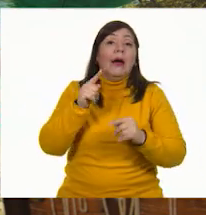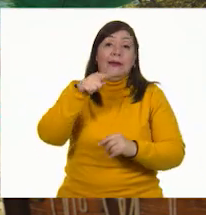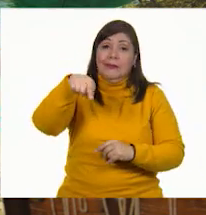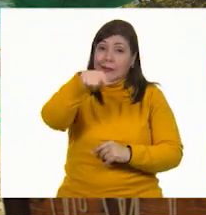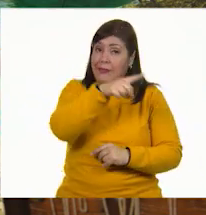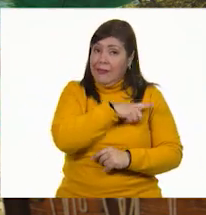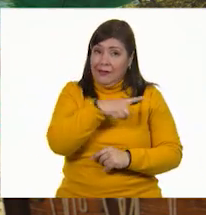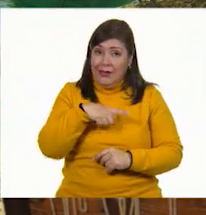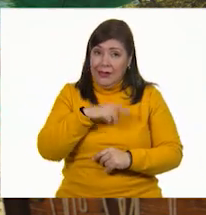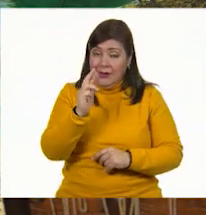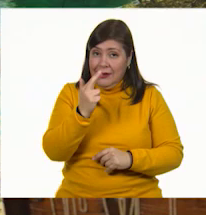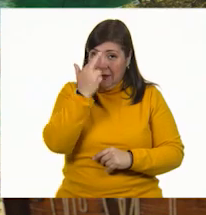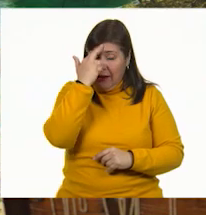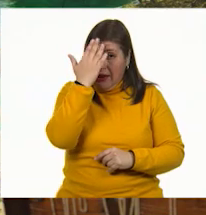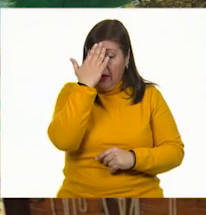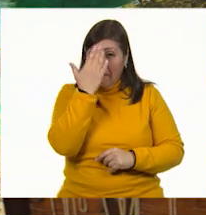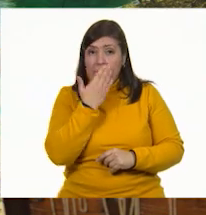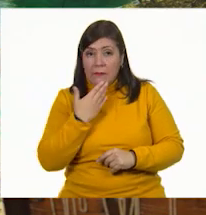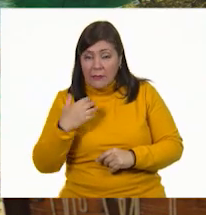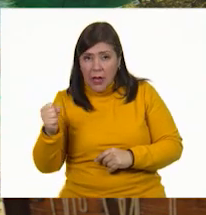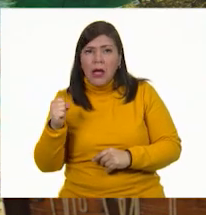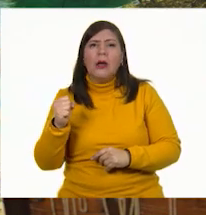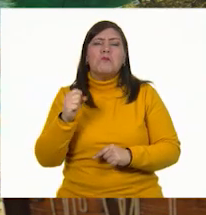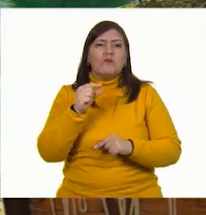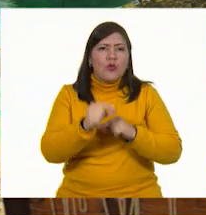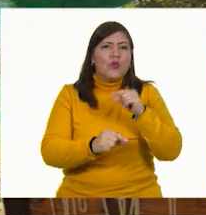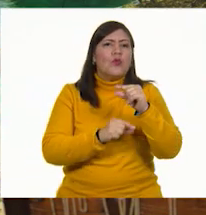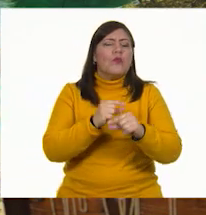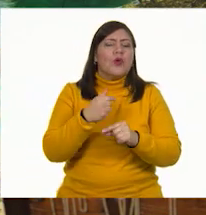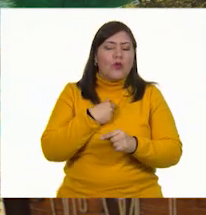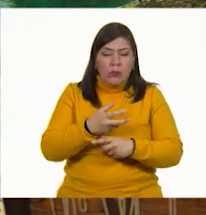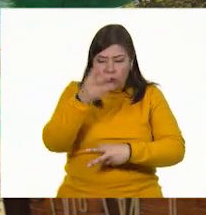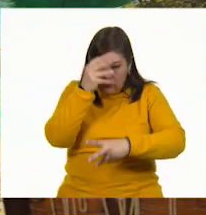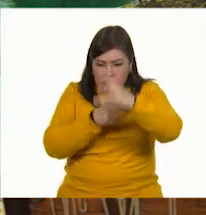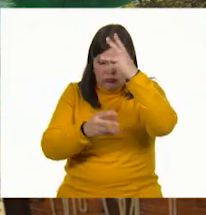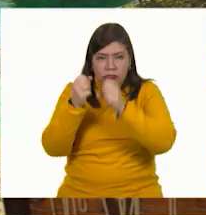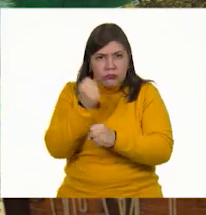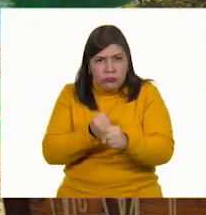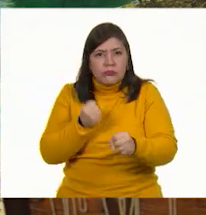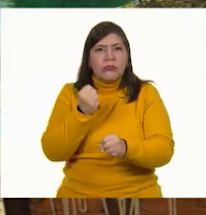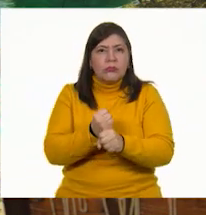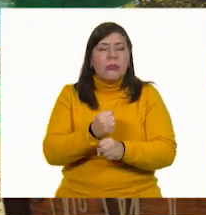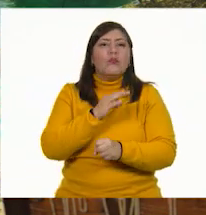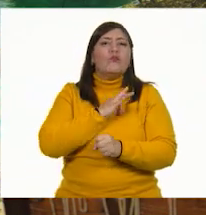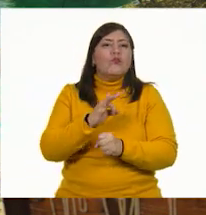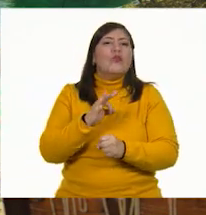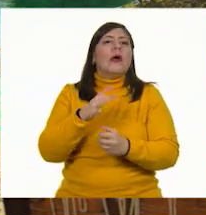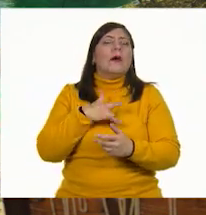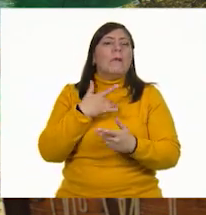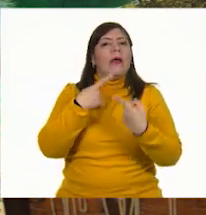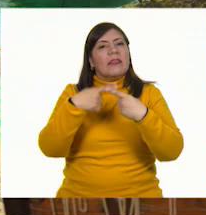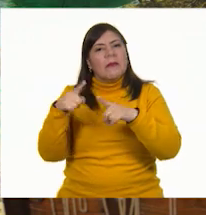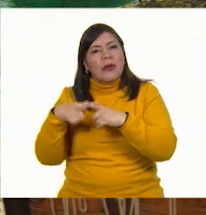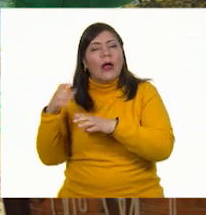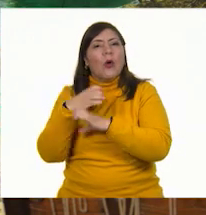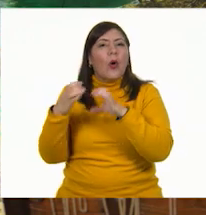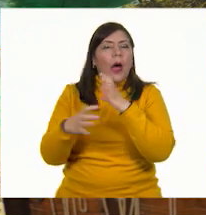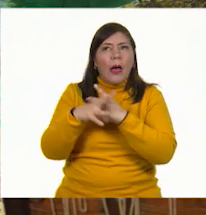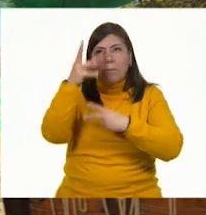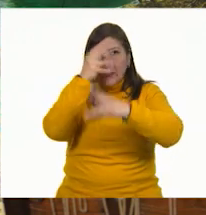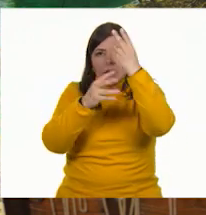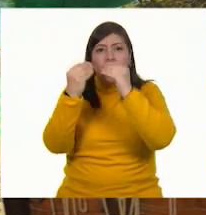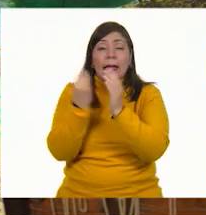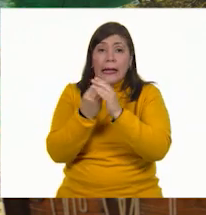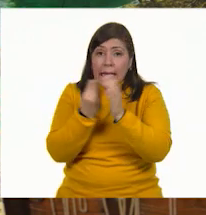siempre las habilidades que vas desarrollando y las herramientas que aprendes todos los días en tus clases.